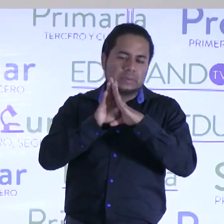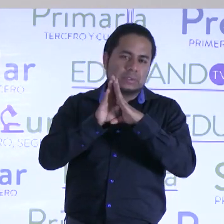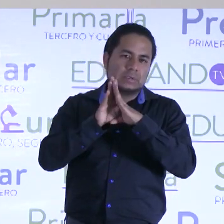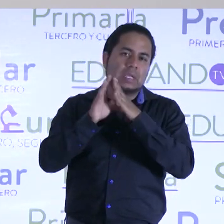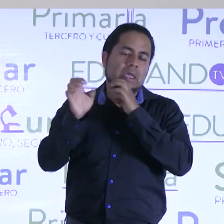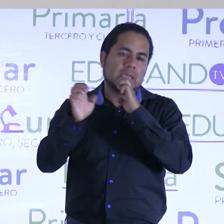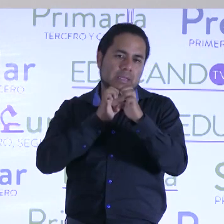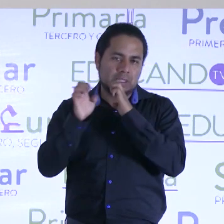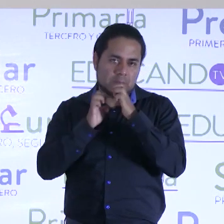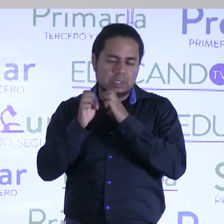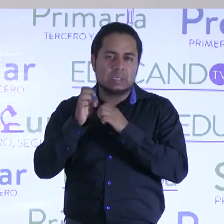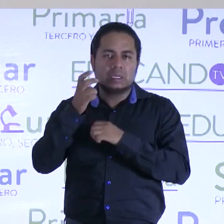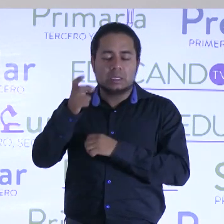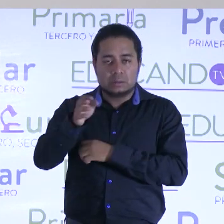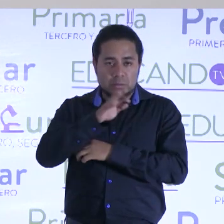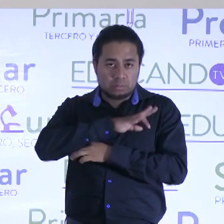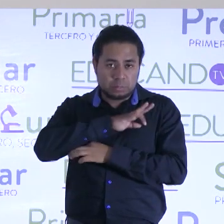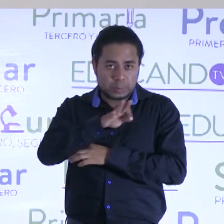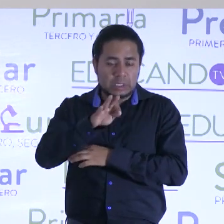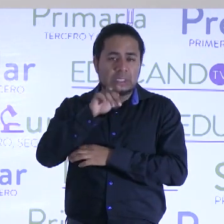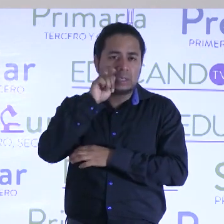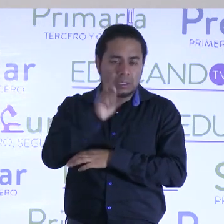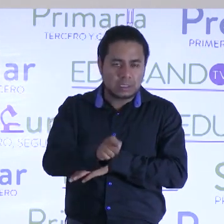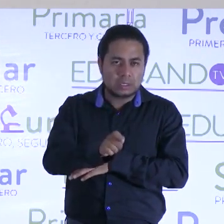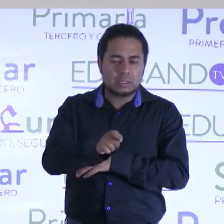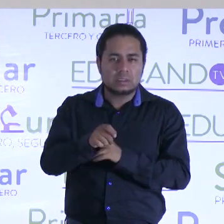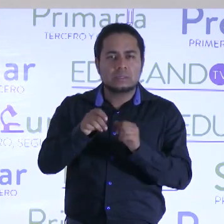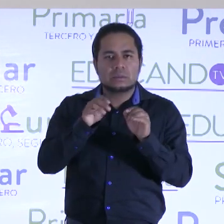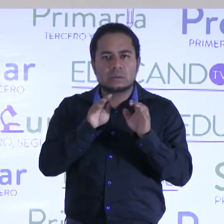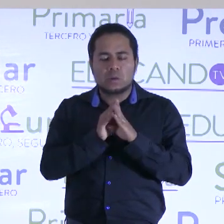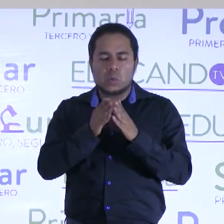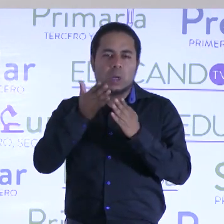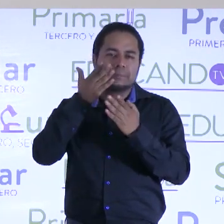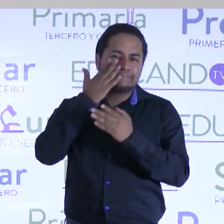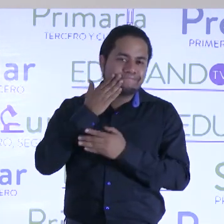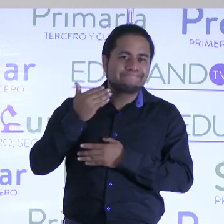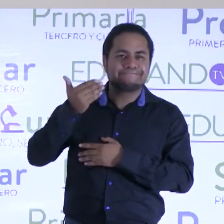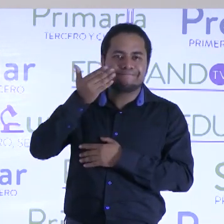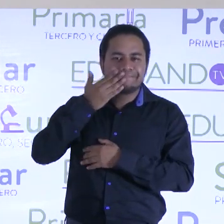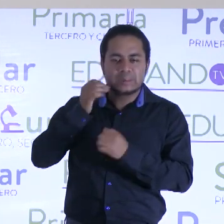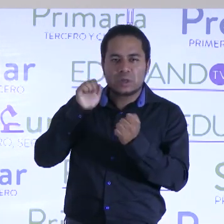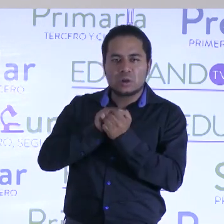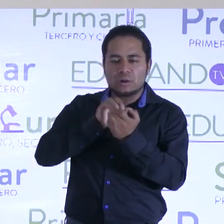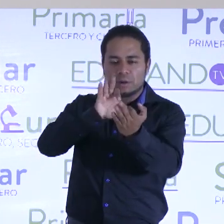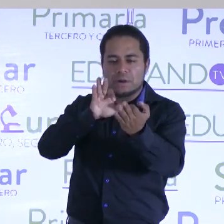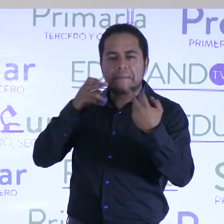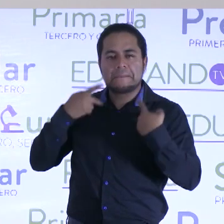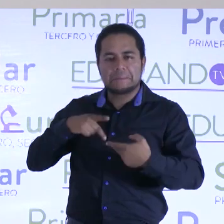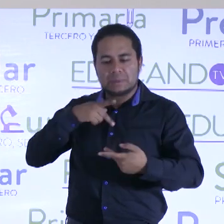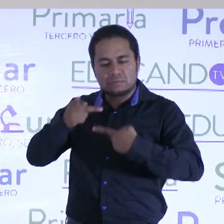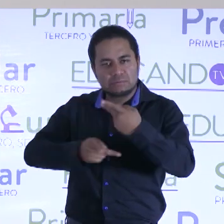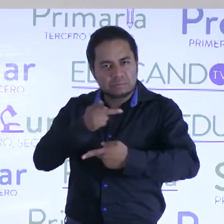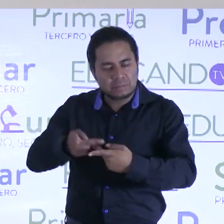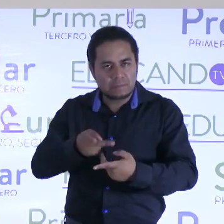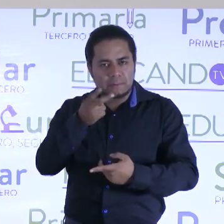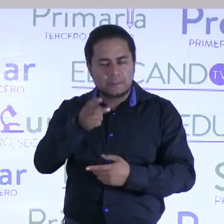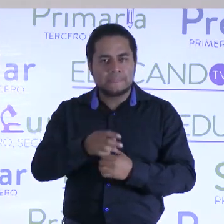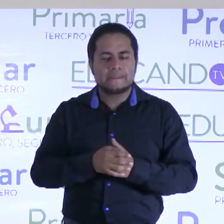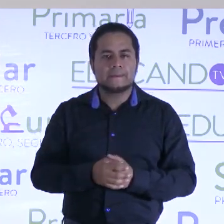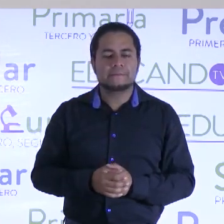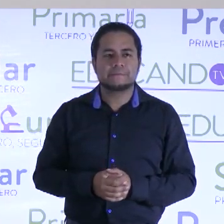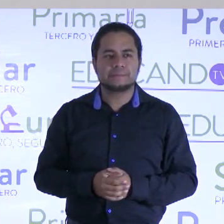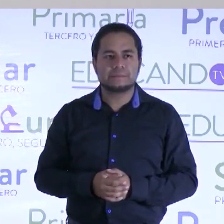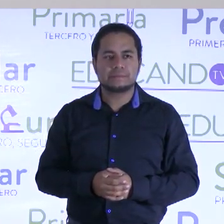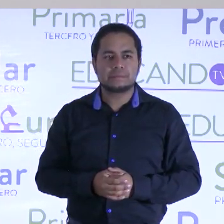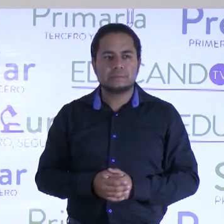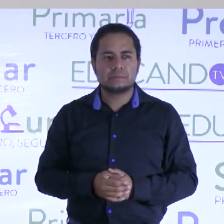lo cual nos va a permitir ser muy, muy amables con nuestro entrevistador. Para